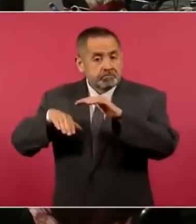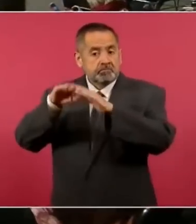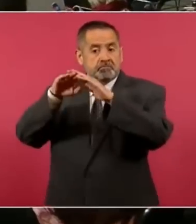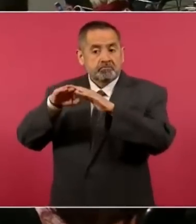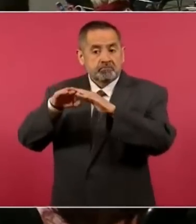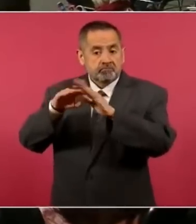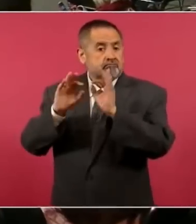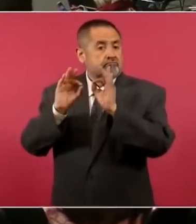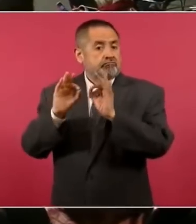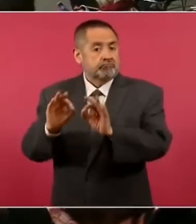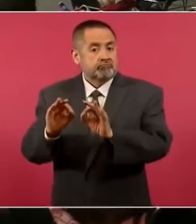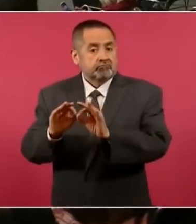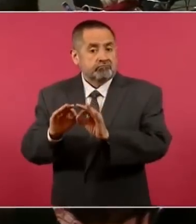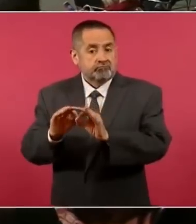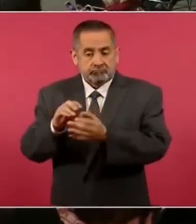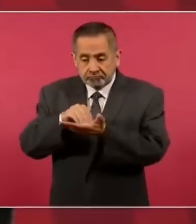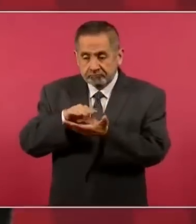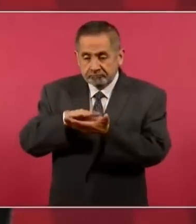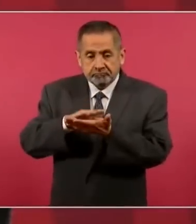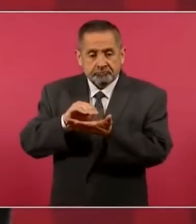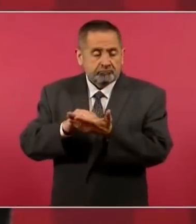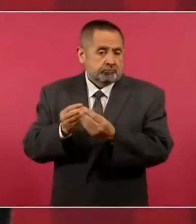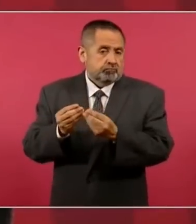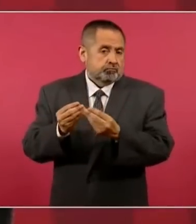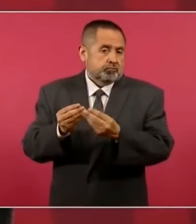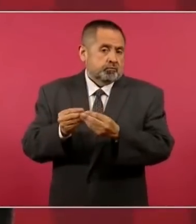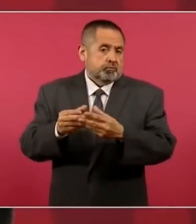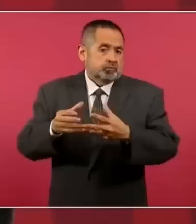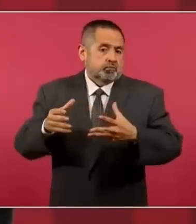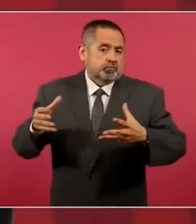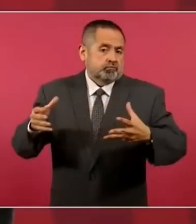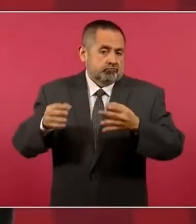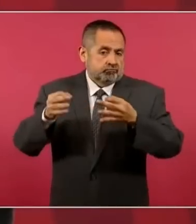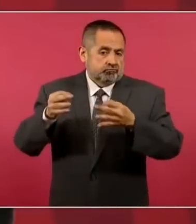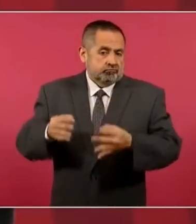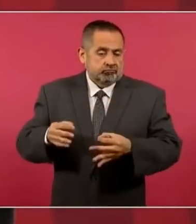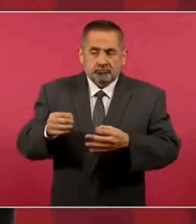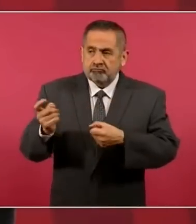desde que se tiene información registrada oficialmente.